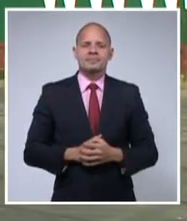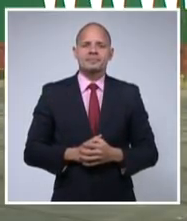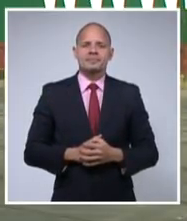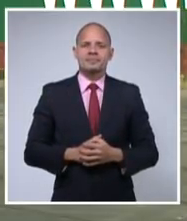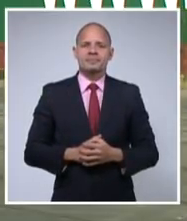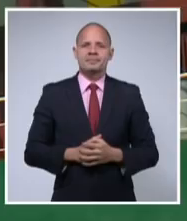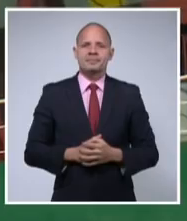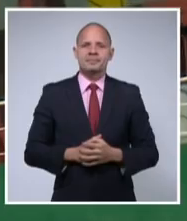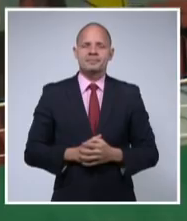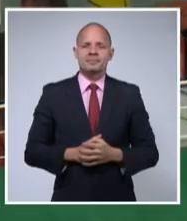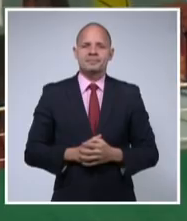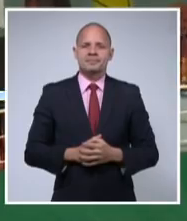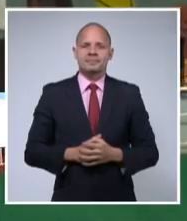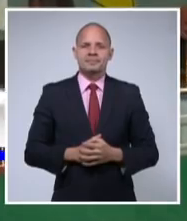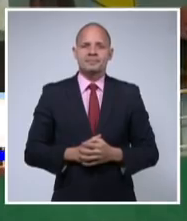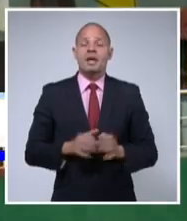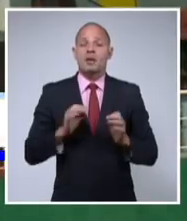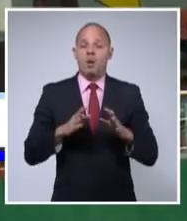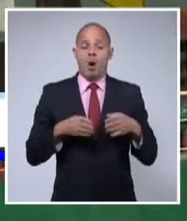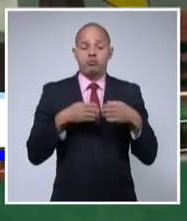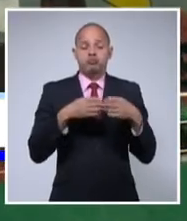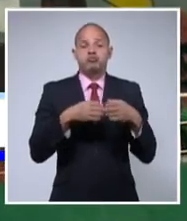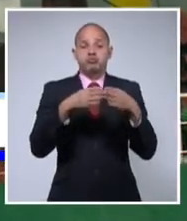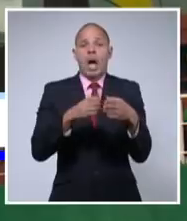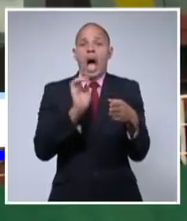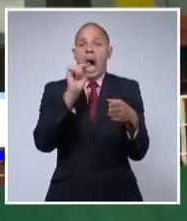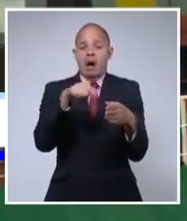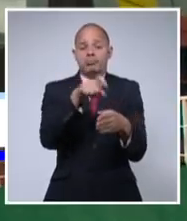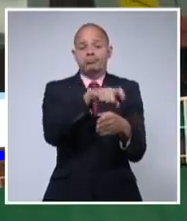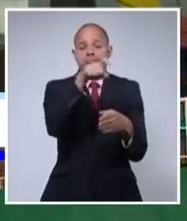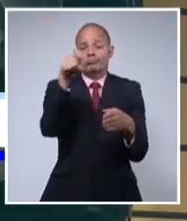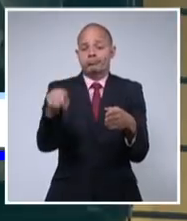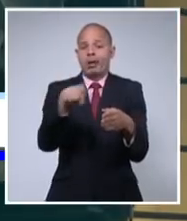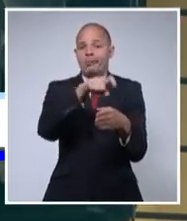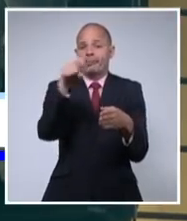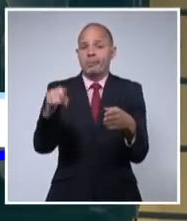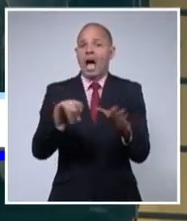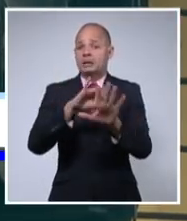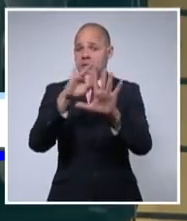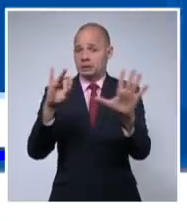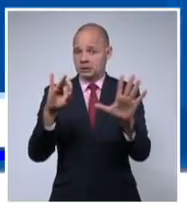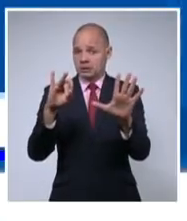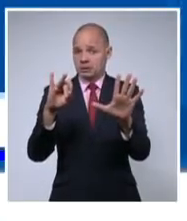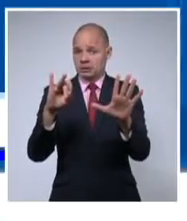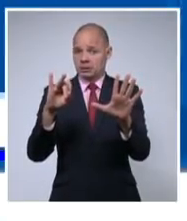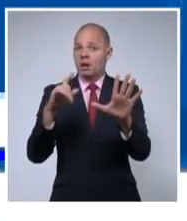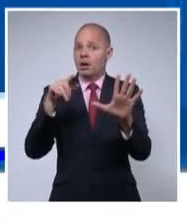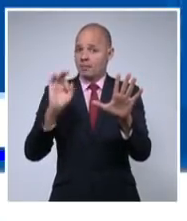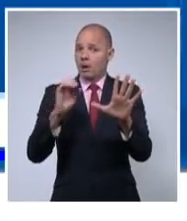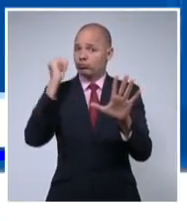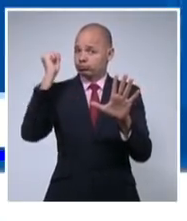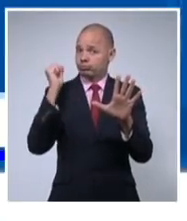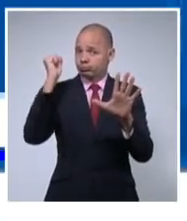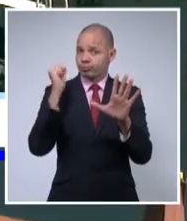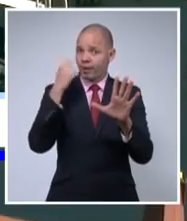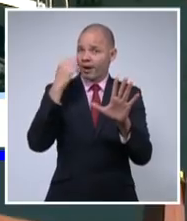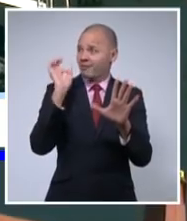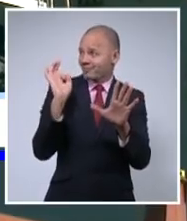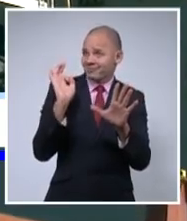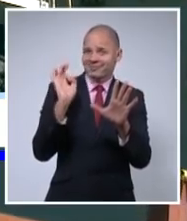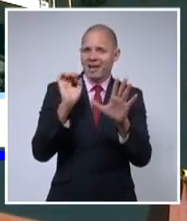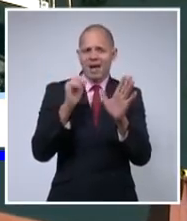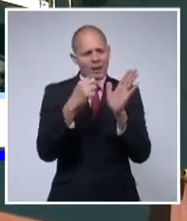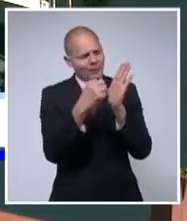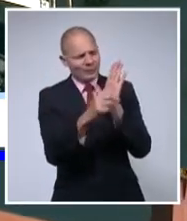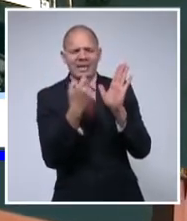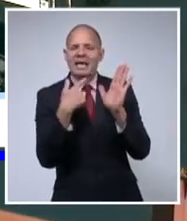El nuevo lote está formado por 7 locomotoras. Son equipos modelo